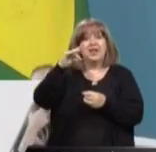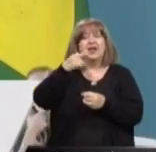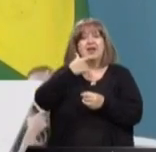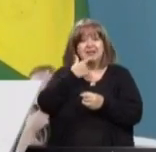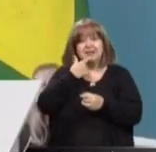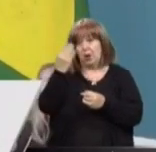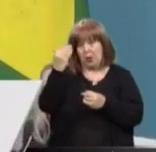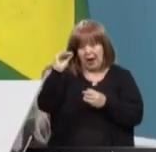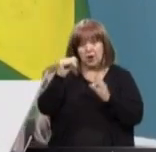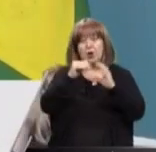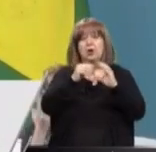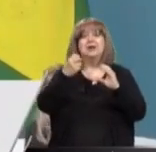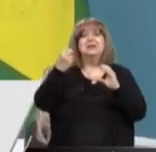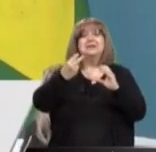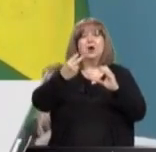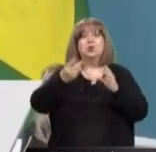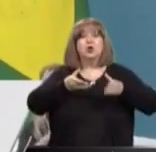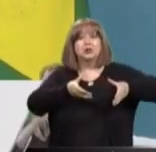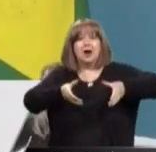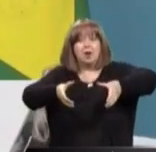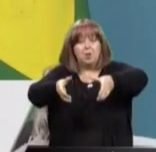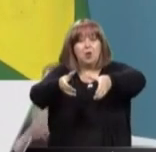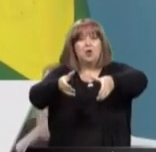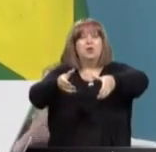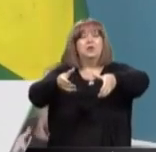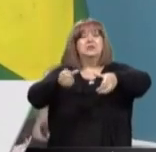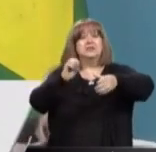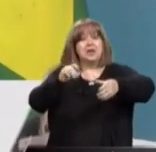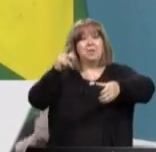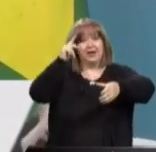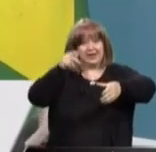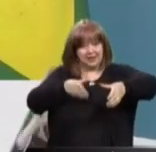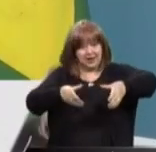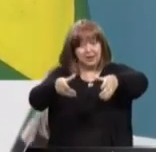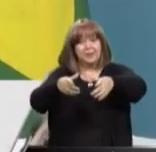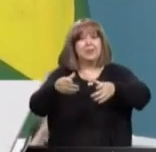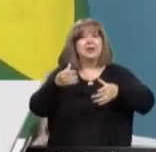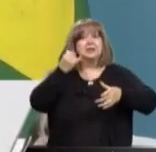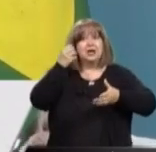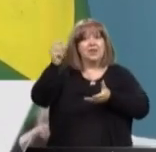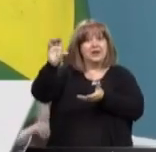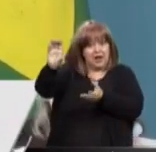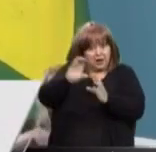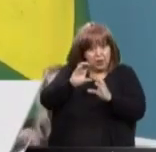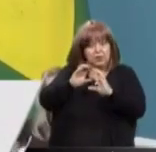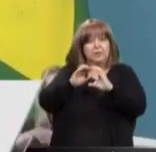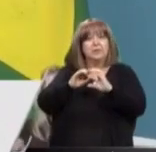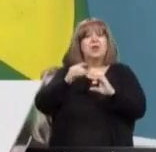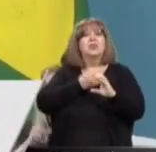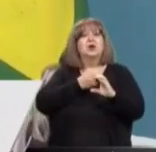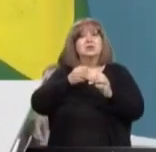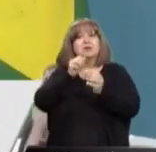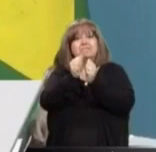propuesto para el segundo tramo del gasoducto, Néstor Kirchner? El financiamiento de caños que se producen en